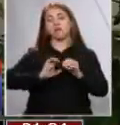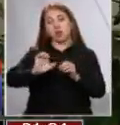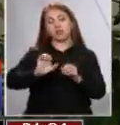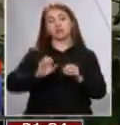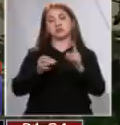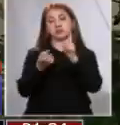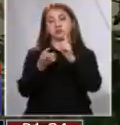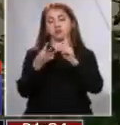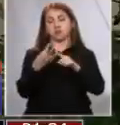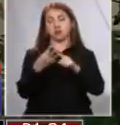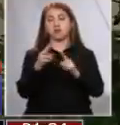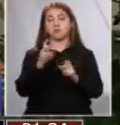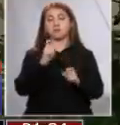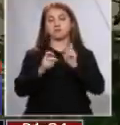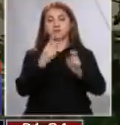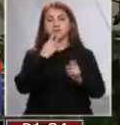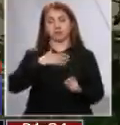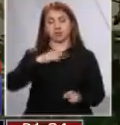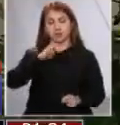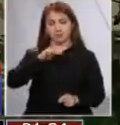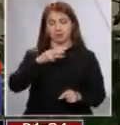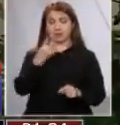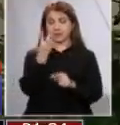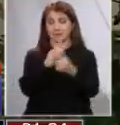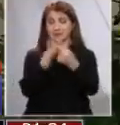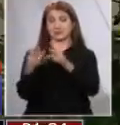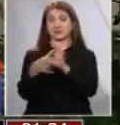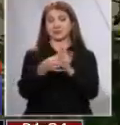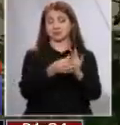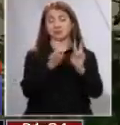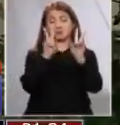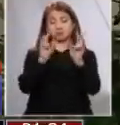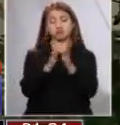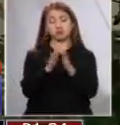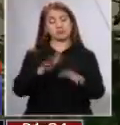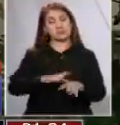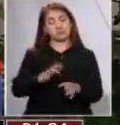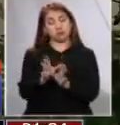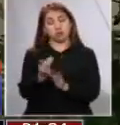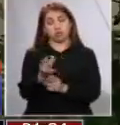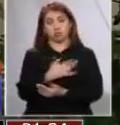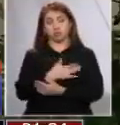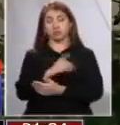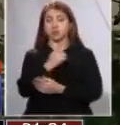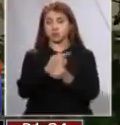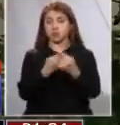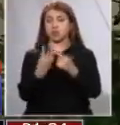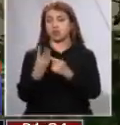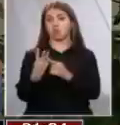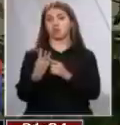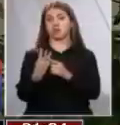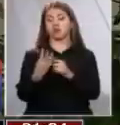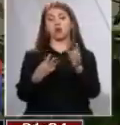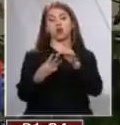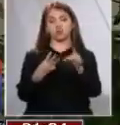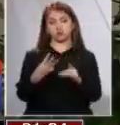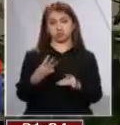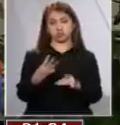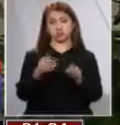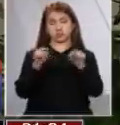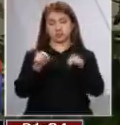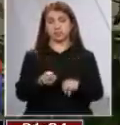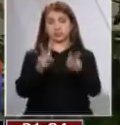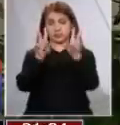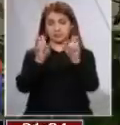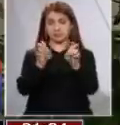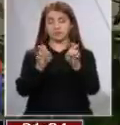violación en una mujer. Tres temas que son muy sensibles, muy dolorosos y que cada uno tiene que tomar una opción en este sentido.